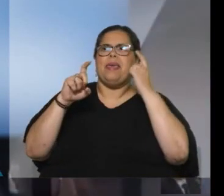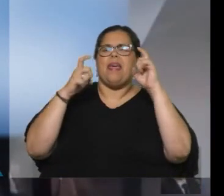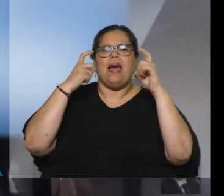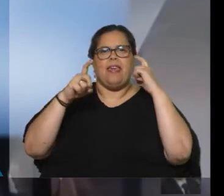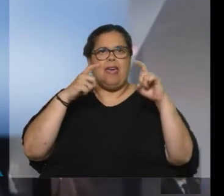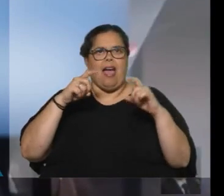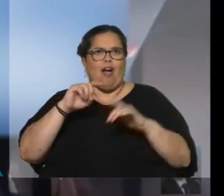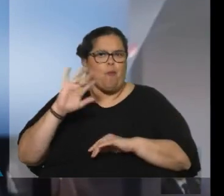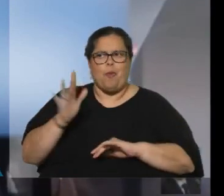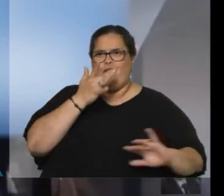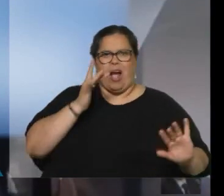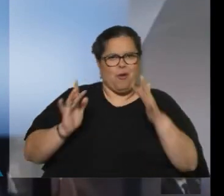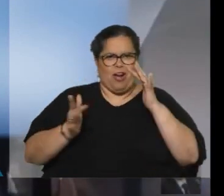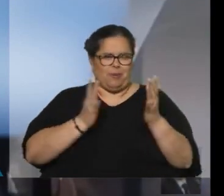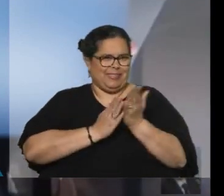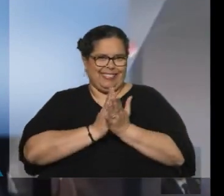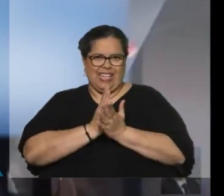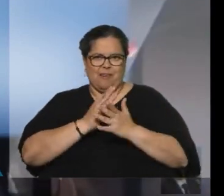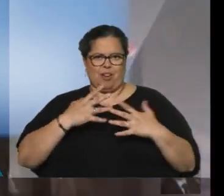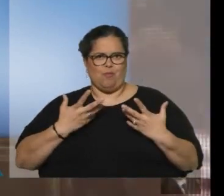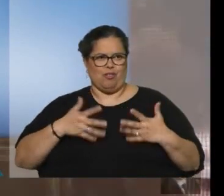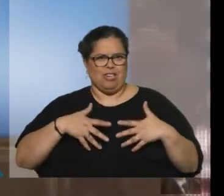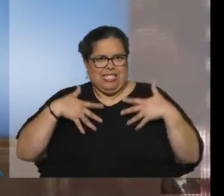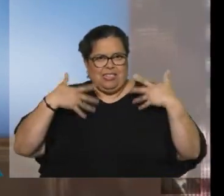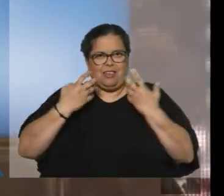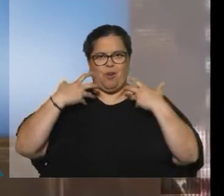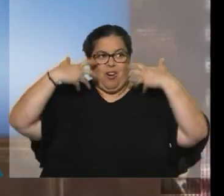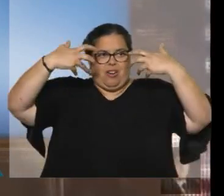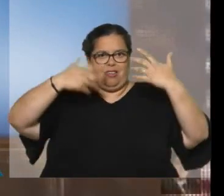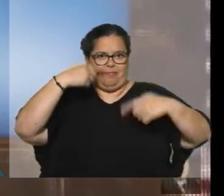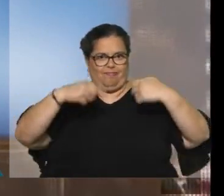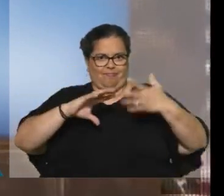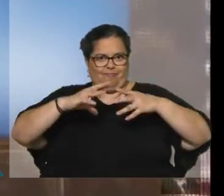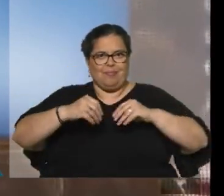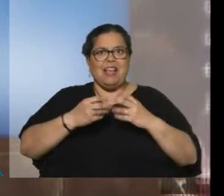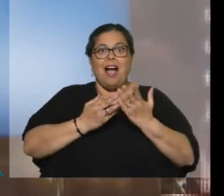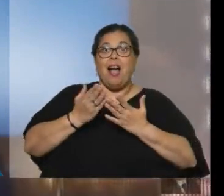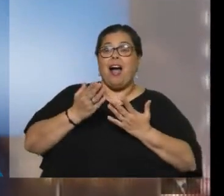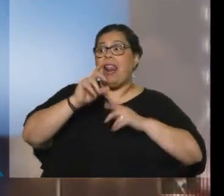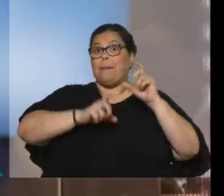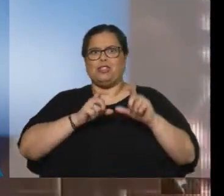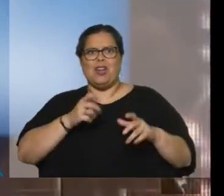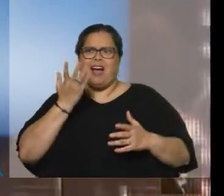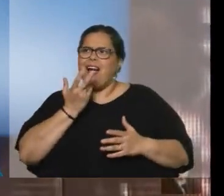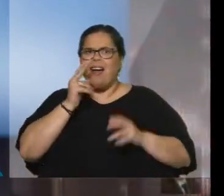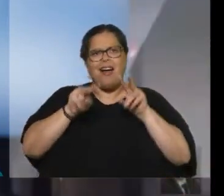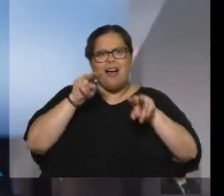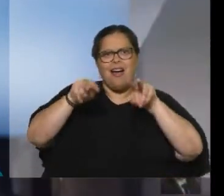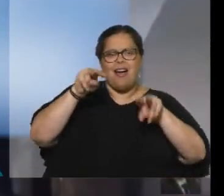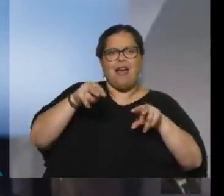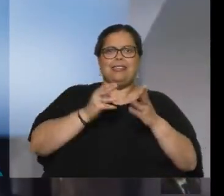expresadas de manera apasionada y hasta exaltada lo transformaron en un personaje atractivo para los productores televisivos que no